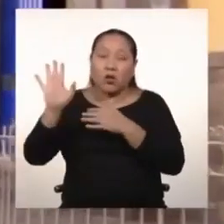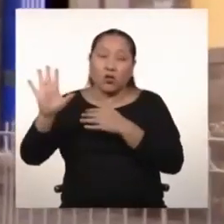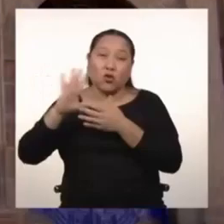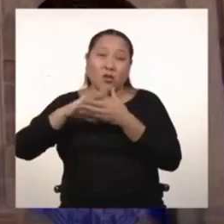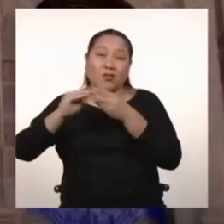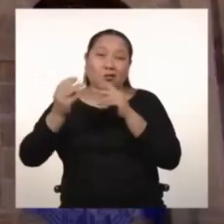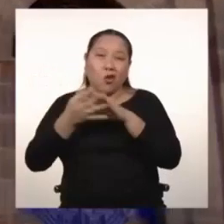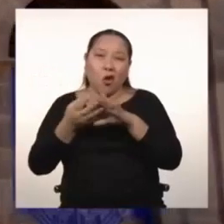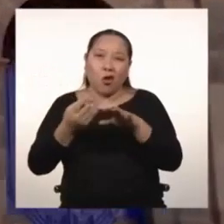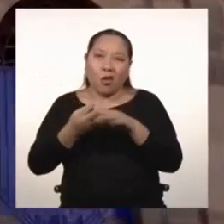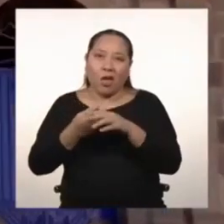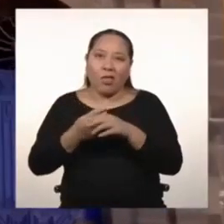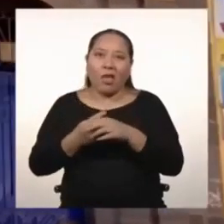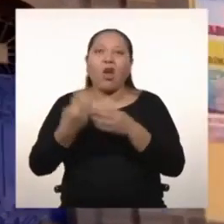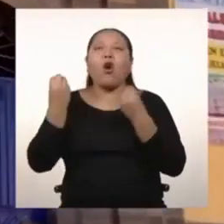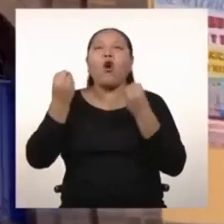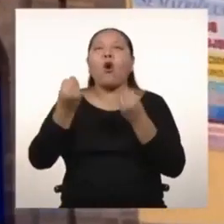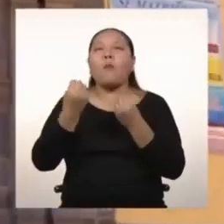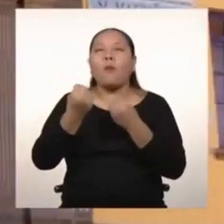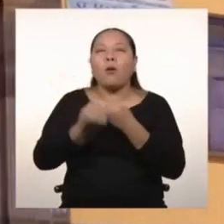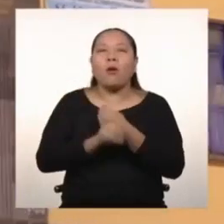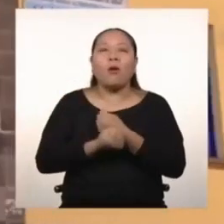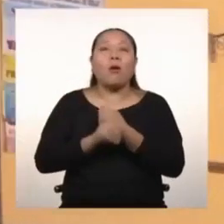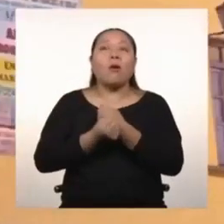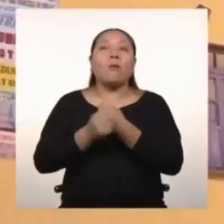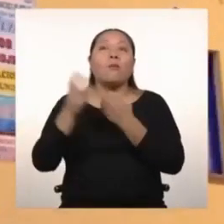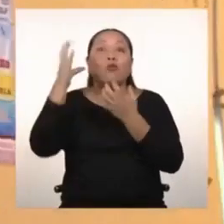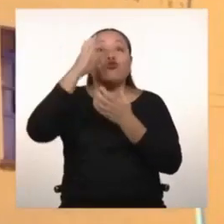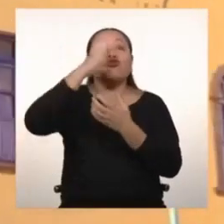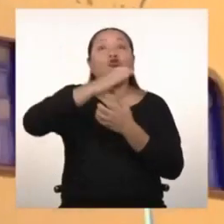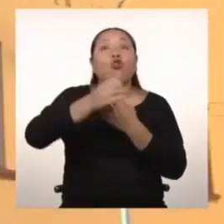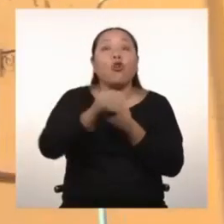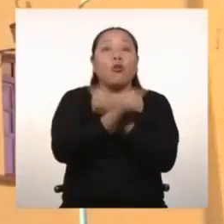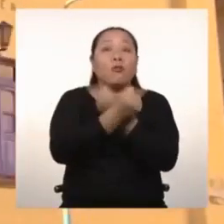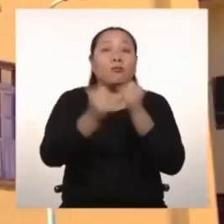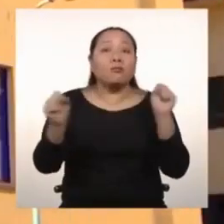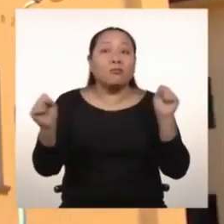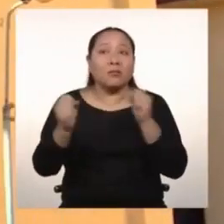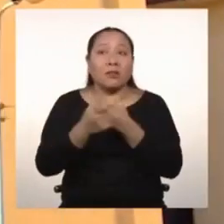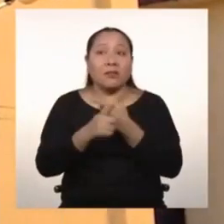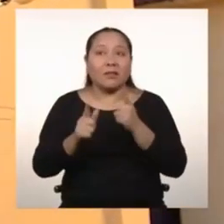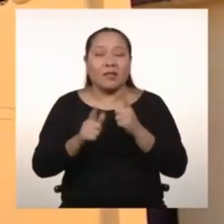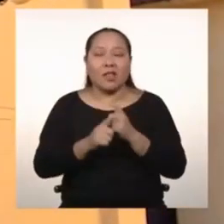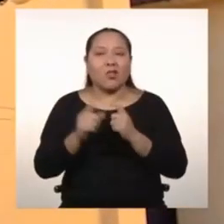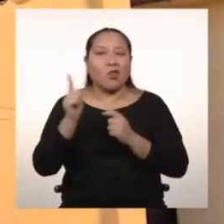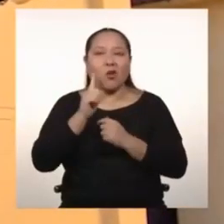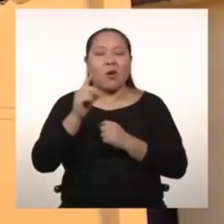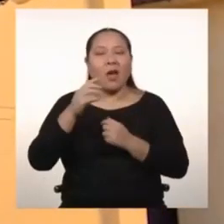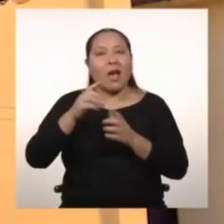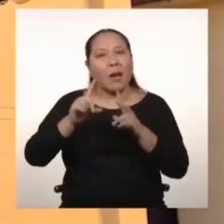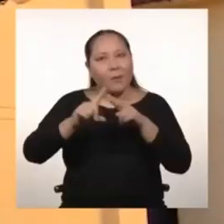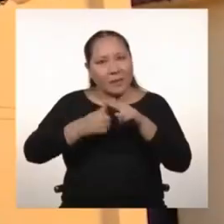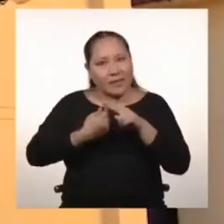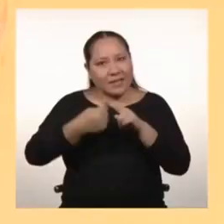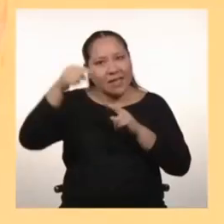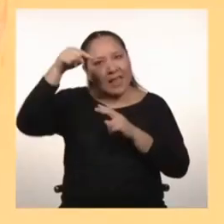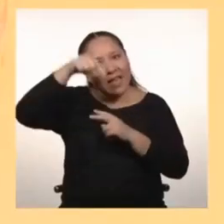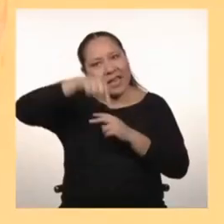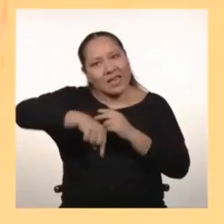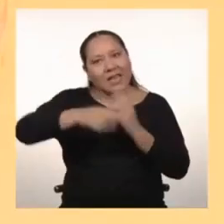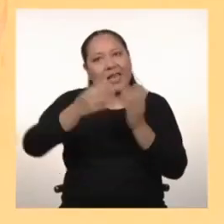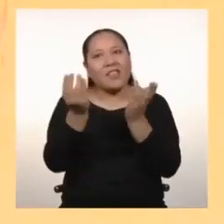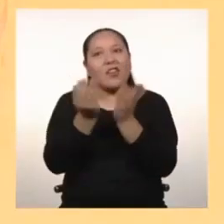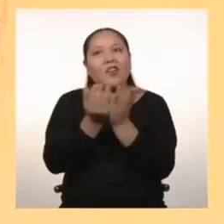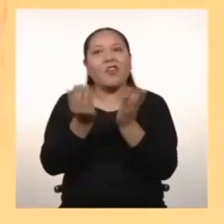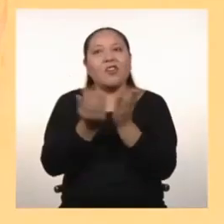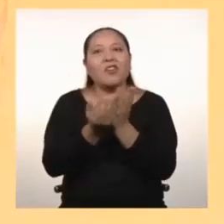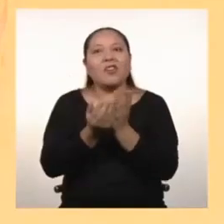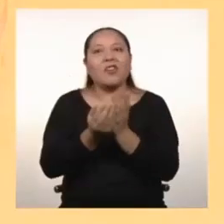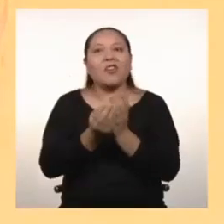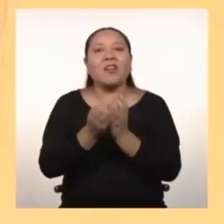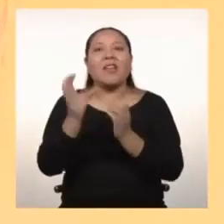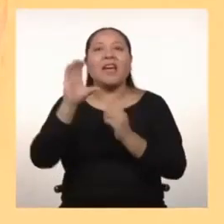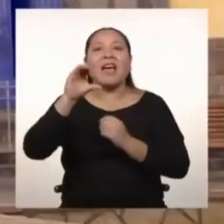esa historia con los propios lugares. Sería justo empezar pues aquí en el Cusco con su estancia en el Colegio de